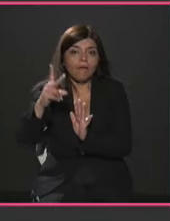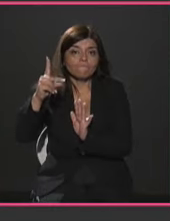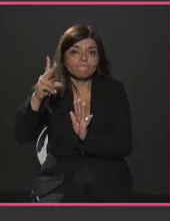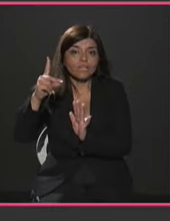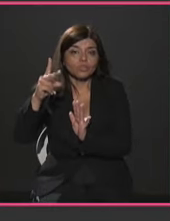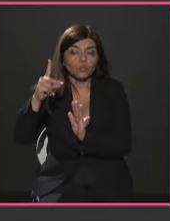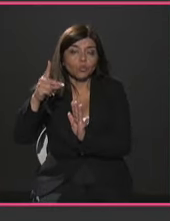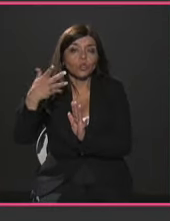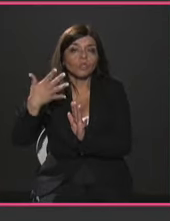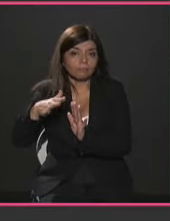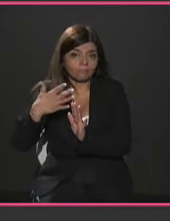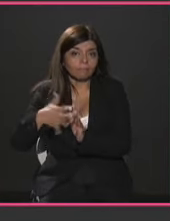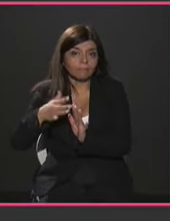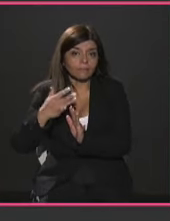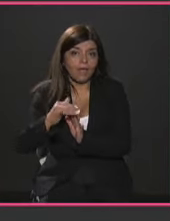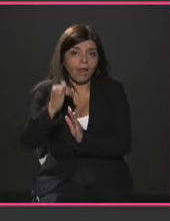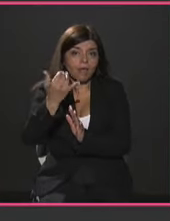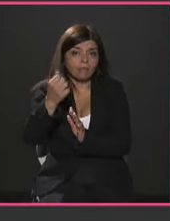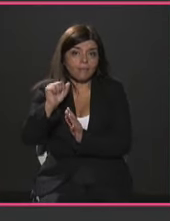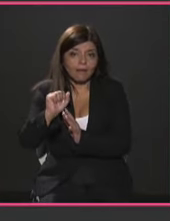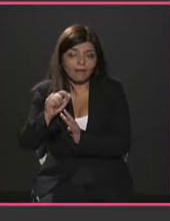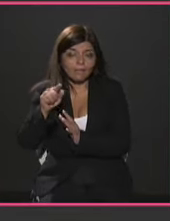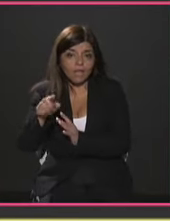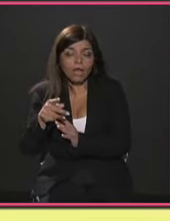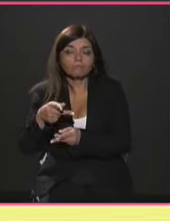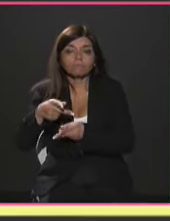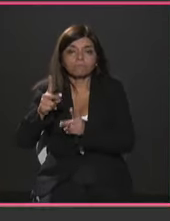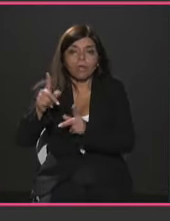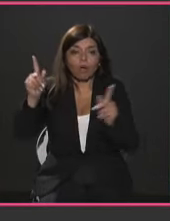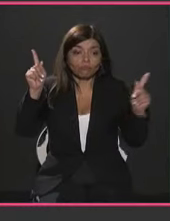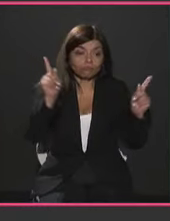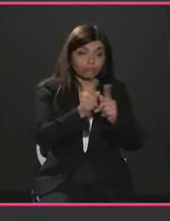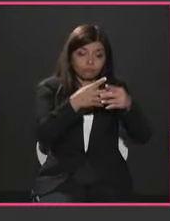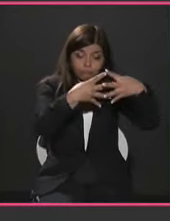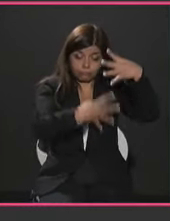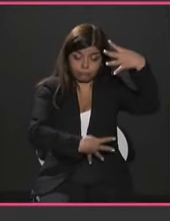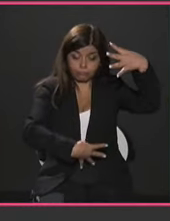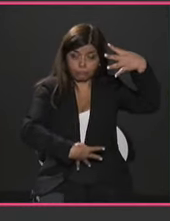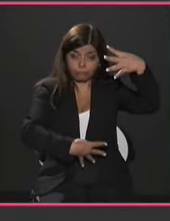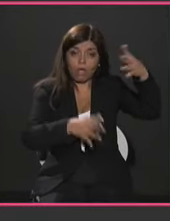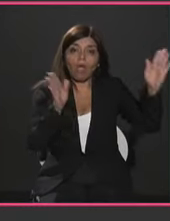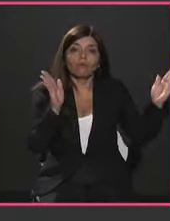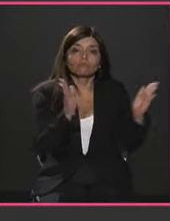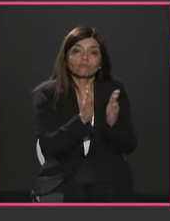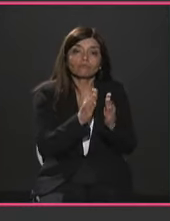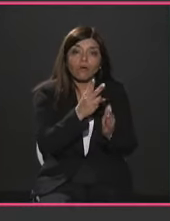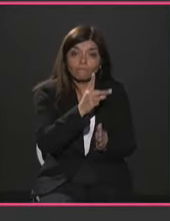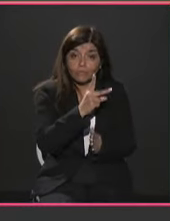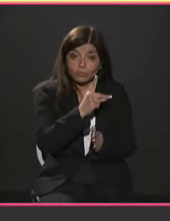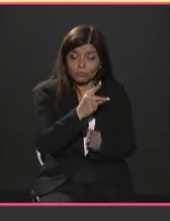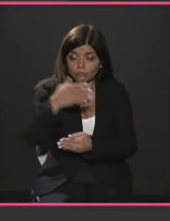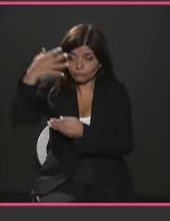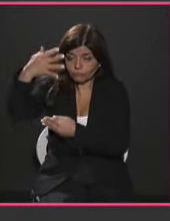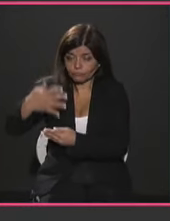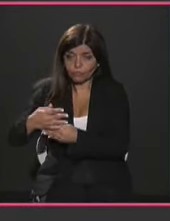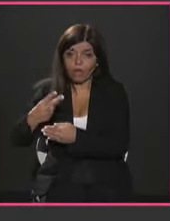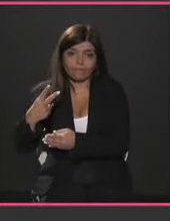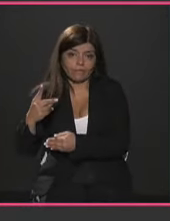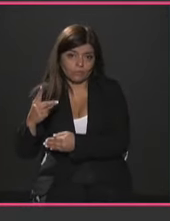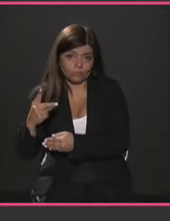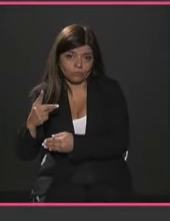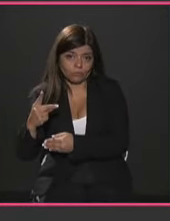compuestos que efectivamente la Inteligencia artificial nos permitió reducir la lista este Universo de 4000 compuestos a tan solo 21 y Por